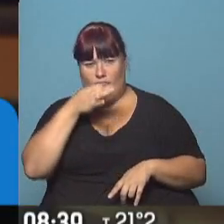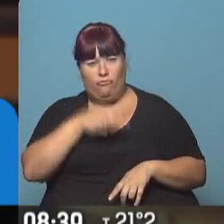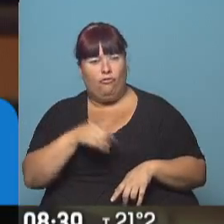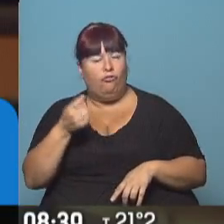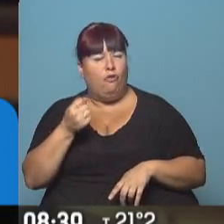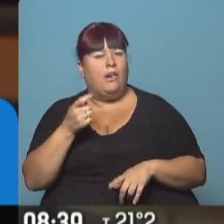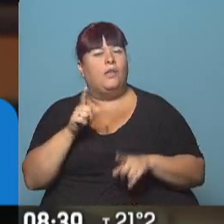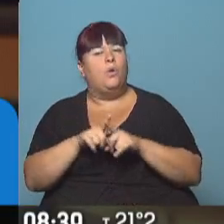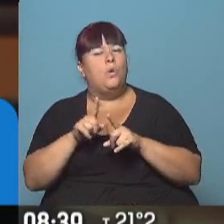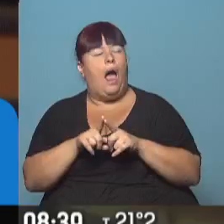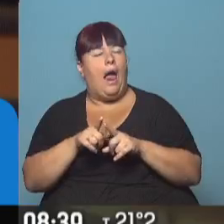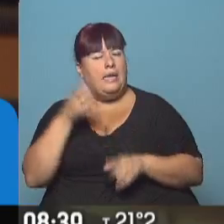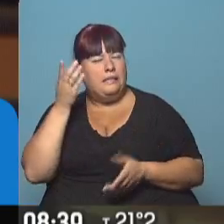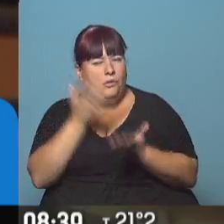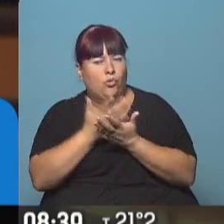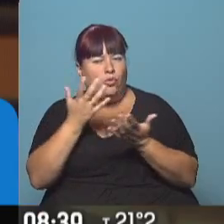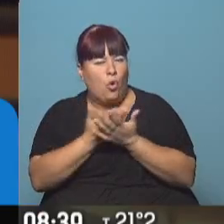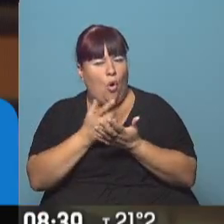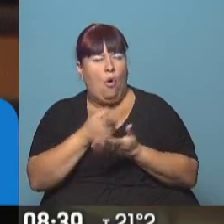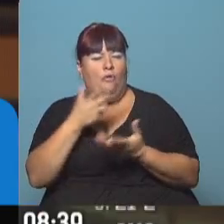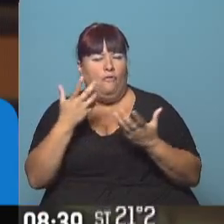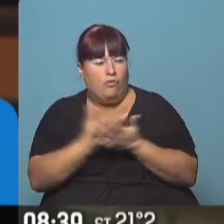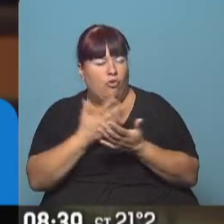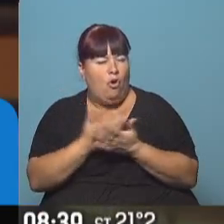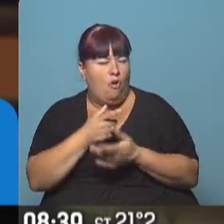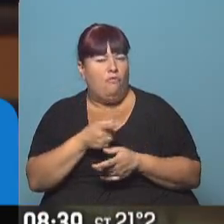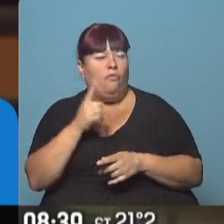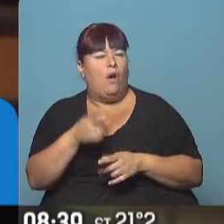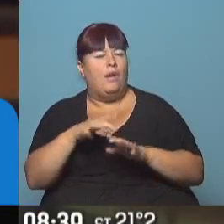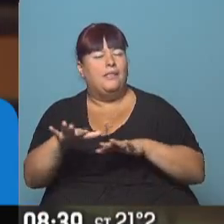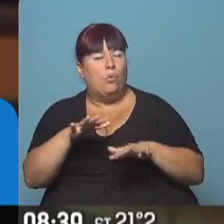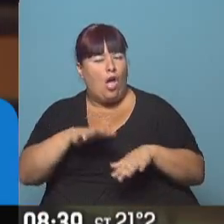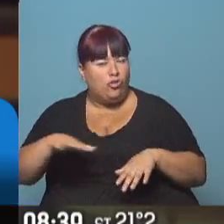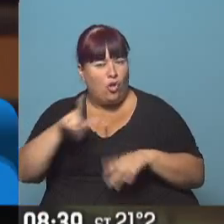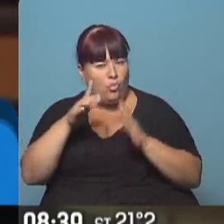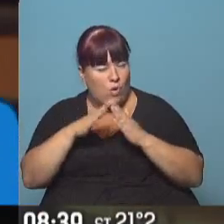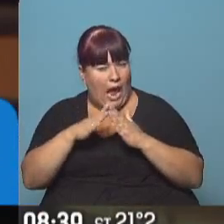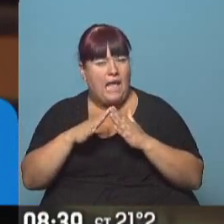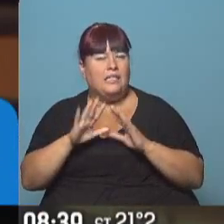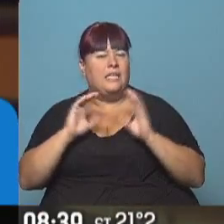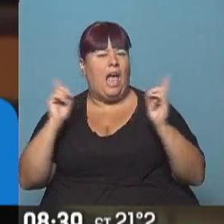para torturarla, para humillarla, ¿sí? Hay una escena del crimen, su casa estaba